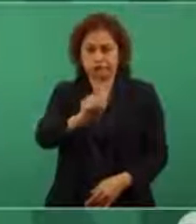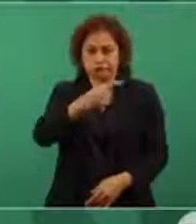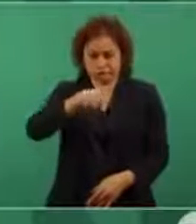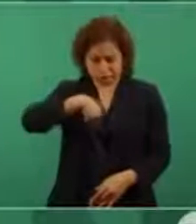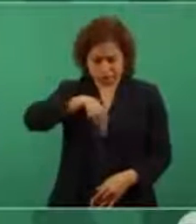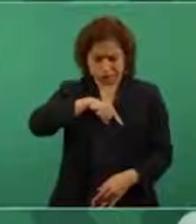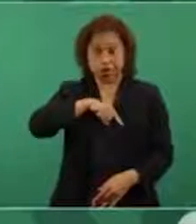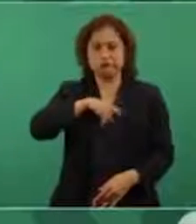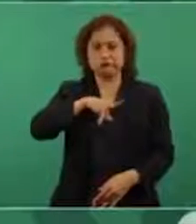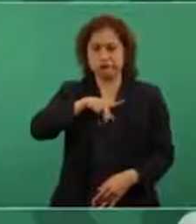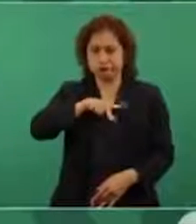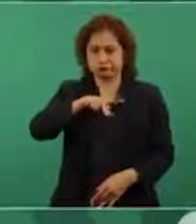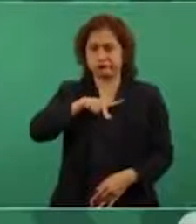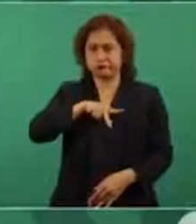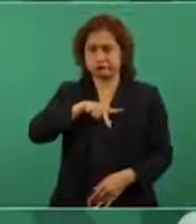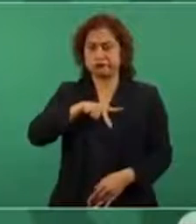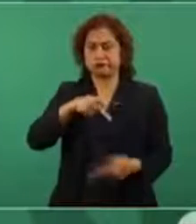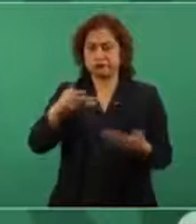derechos, a